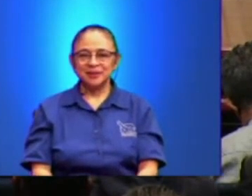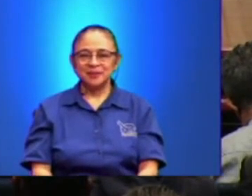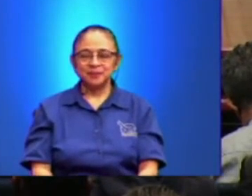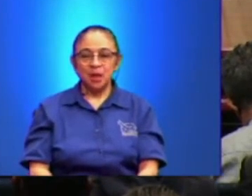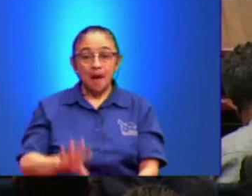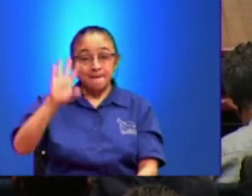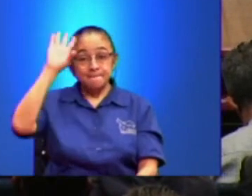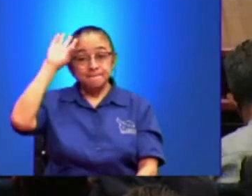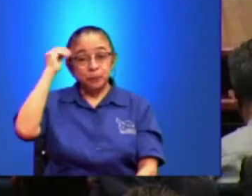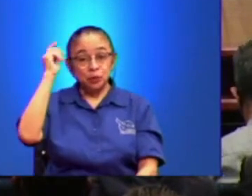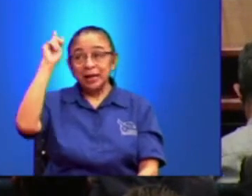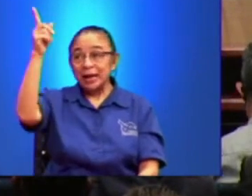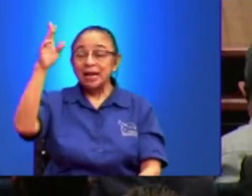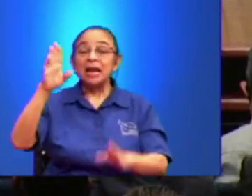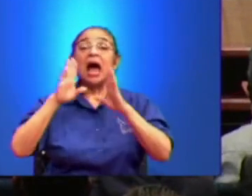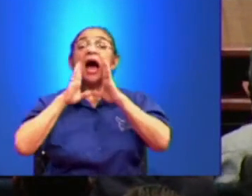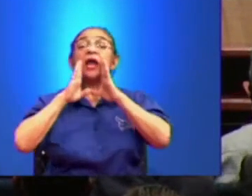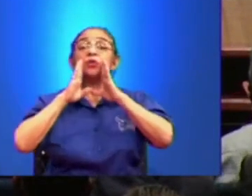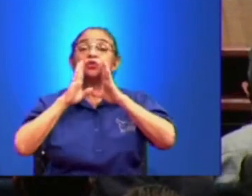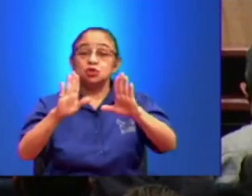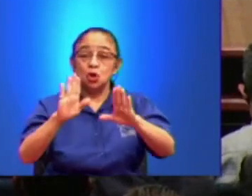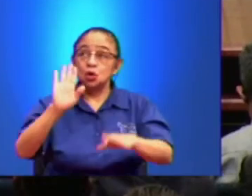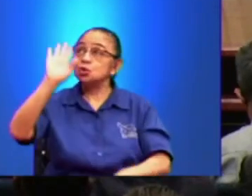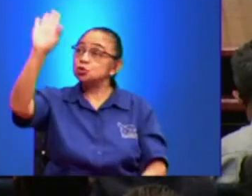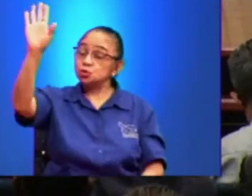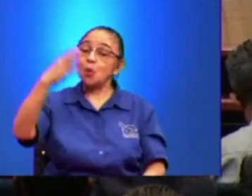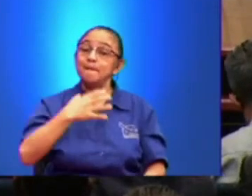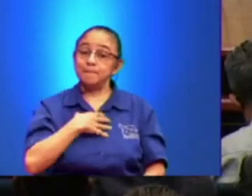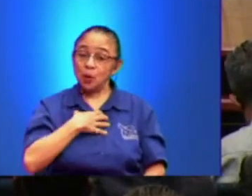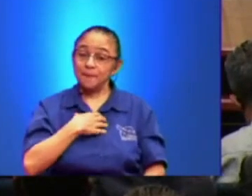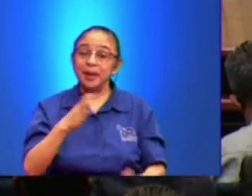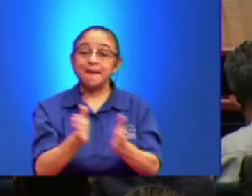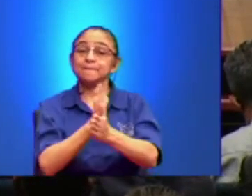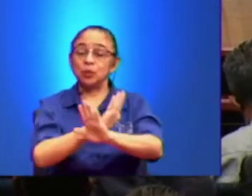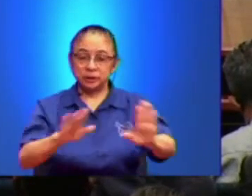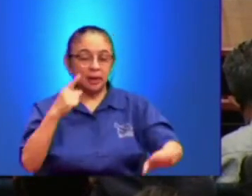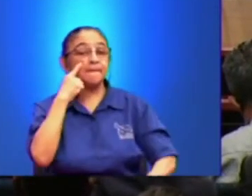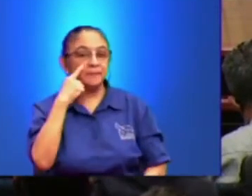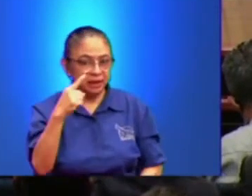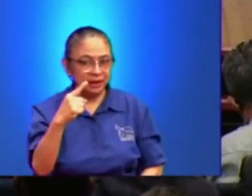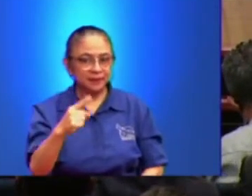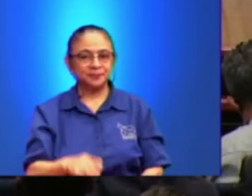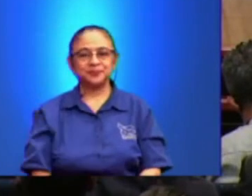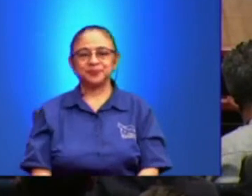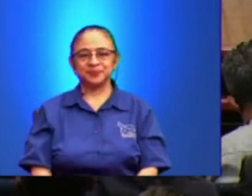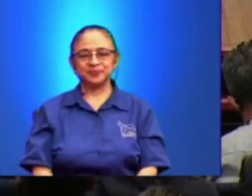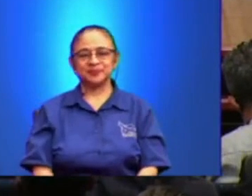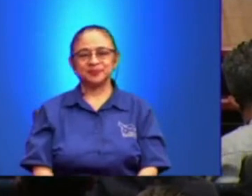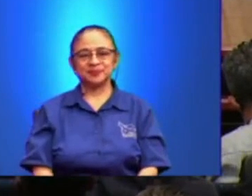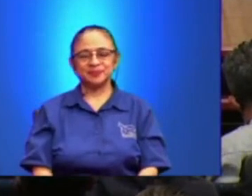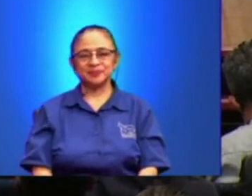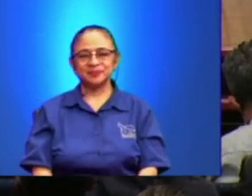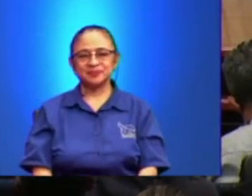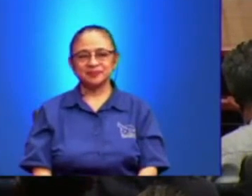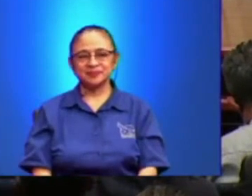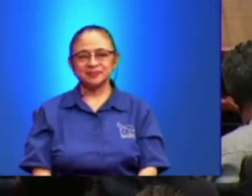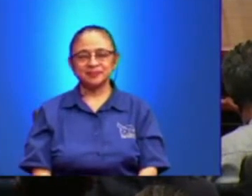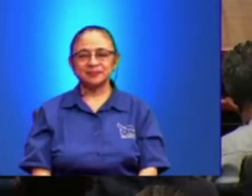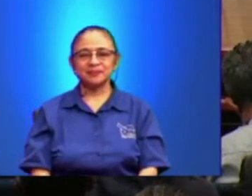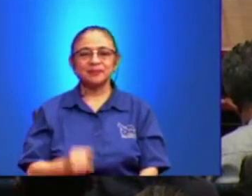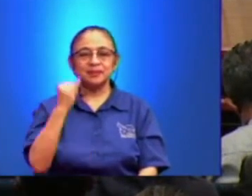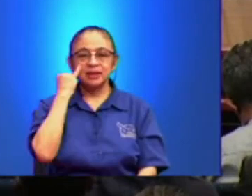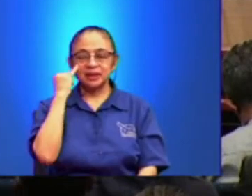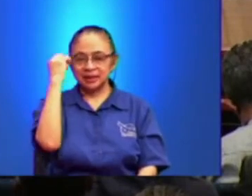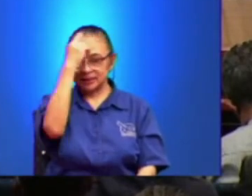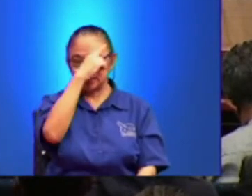porque él anunció su propia muerte es que mire pues mire beberé e isaías